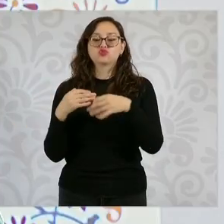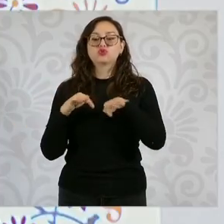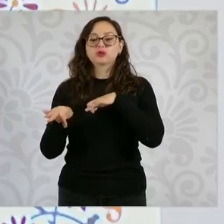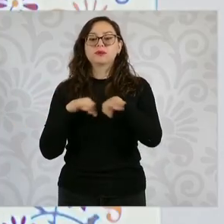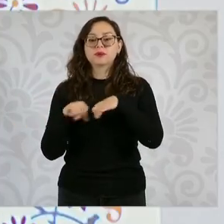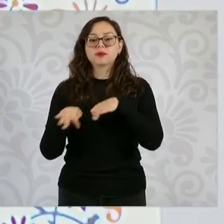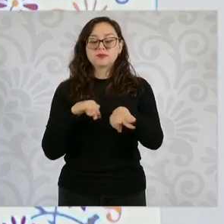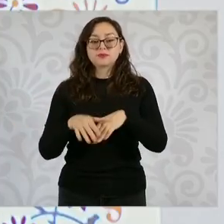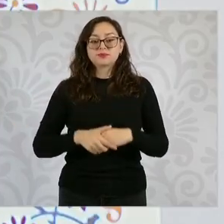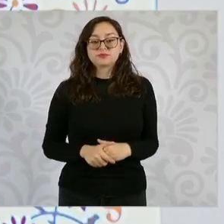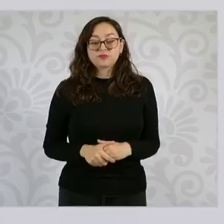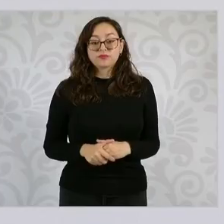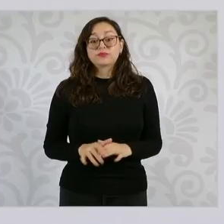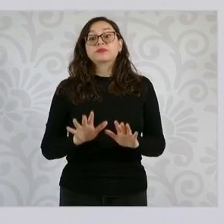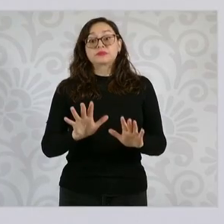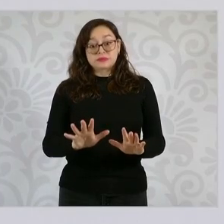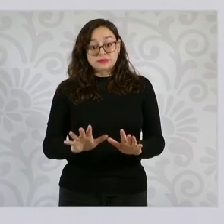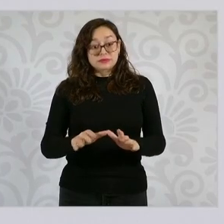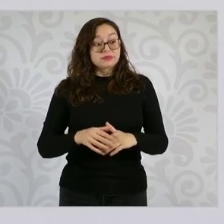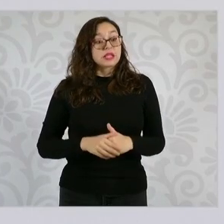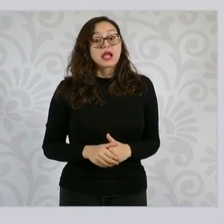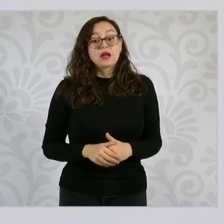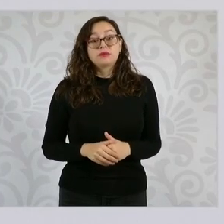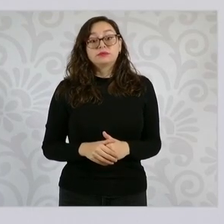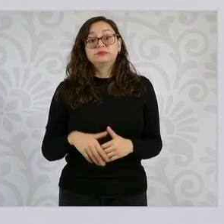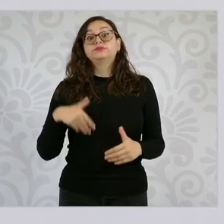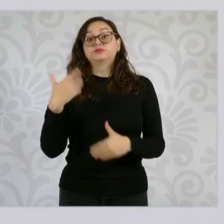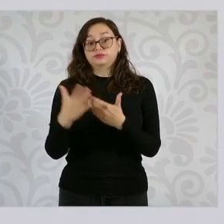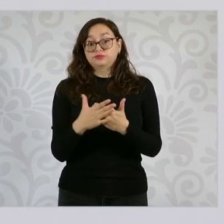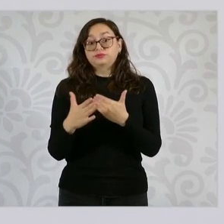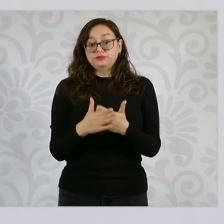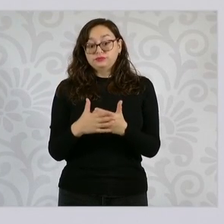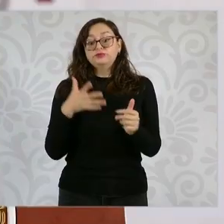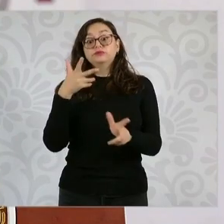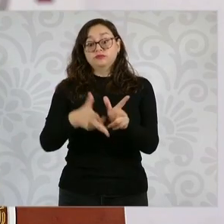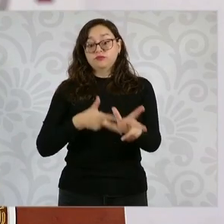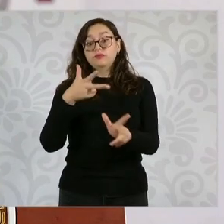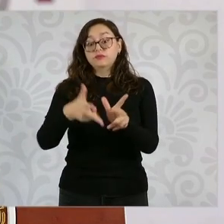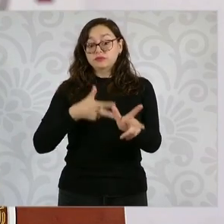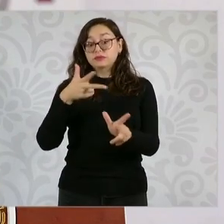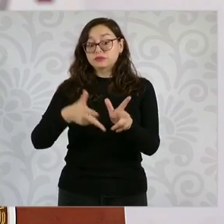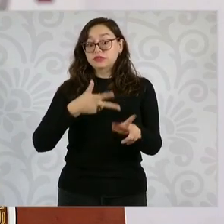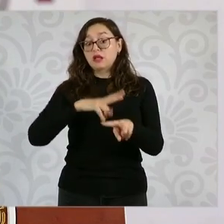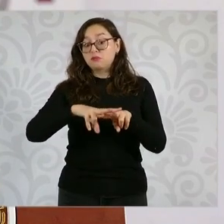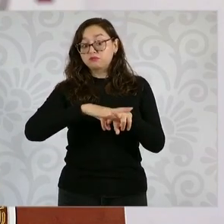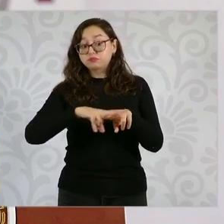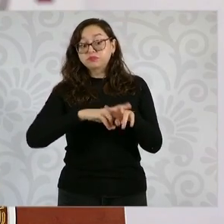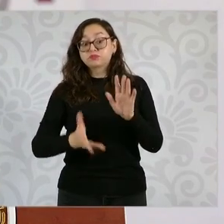cierto, los trenes, va a haber una licitación internacional pública abierta.